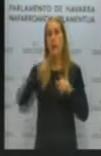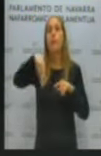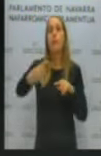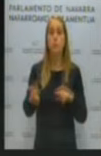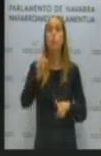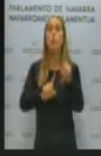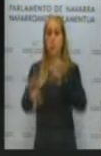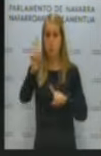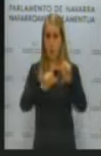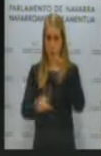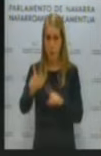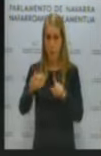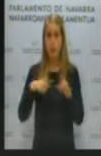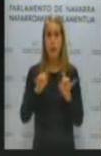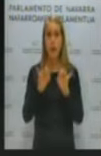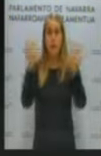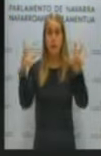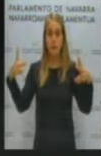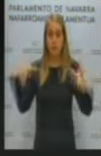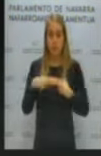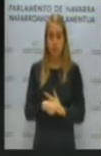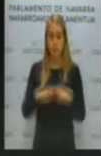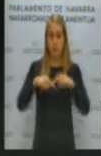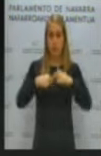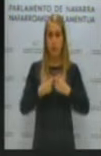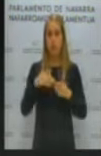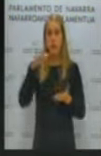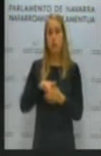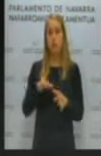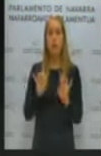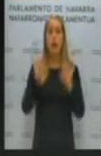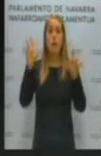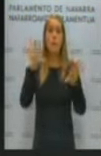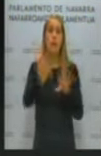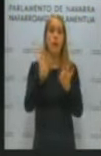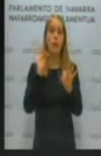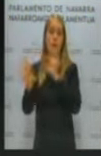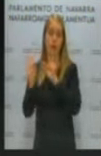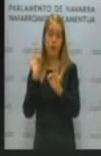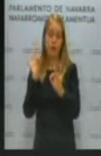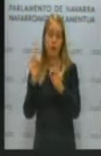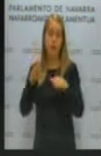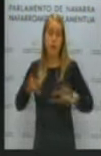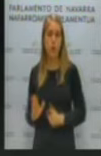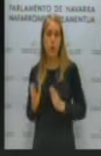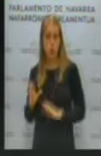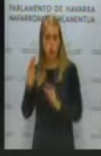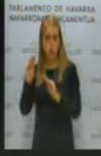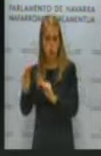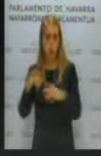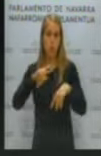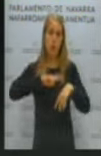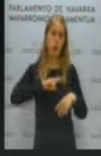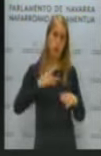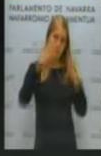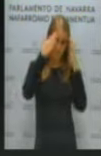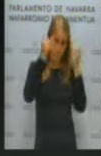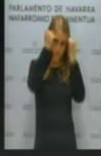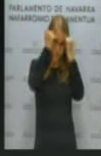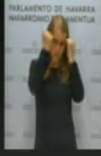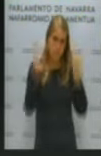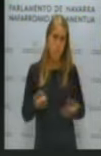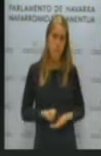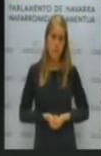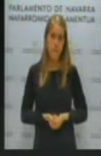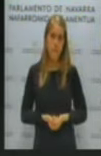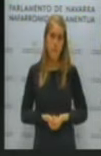y que pueden coartar la libertad, por lo menos de las familias que libremente eligen que sus hijos estudien en religión. Claro. En